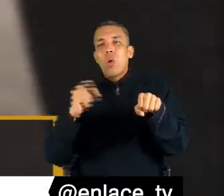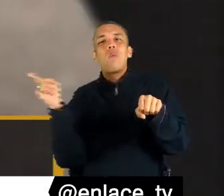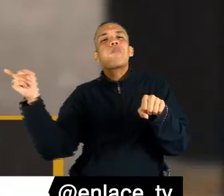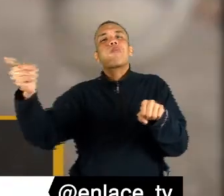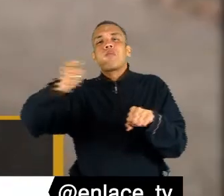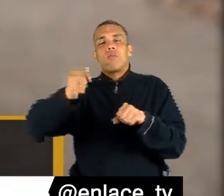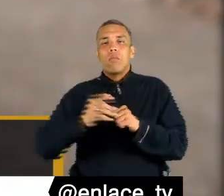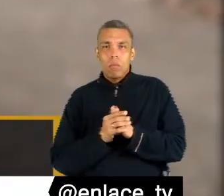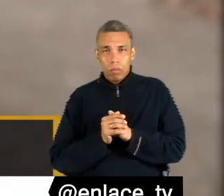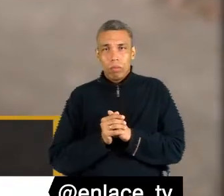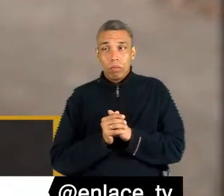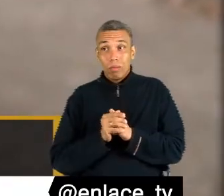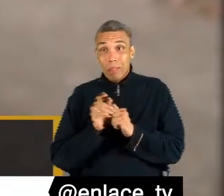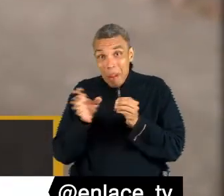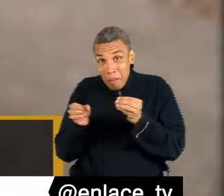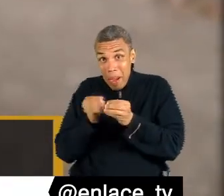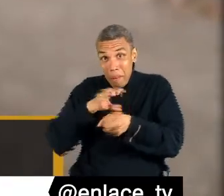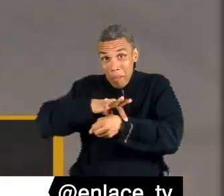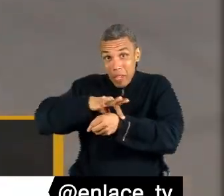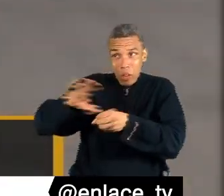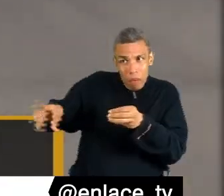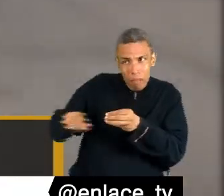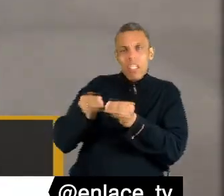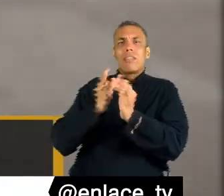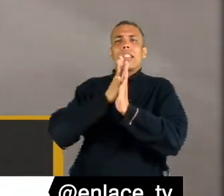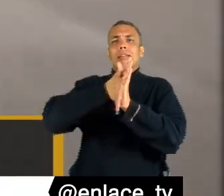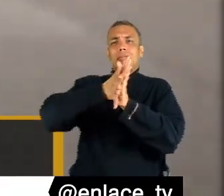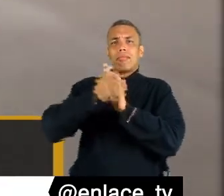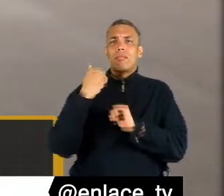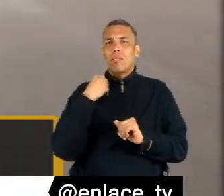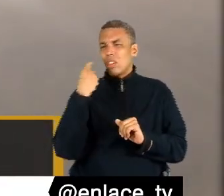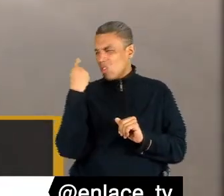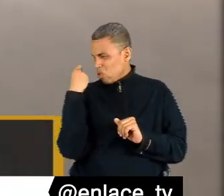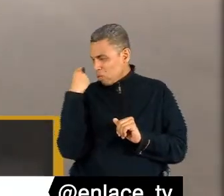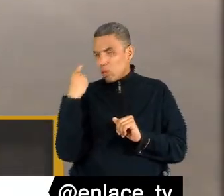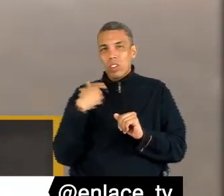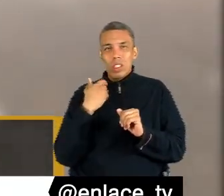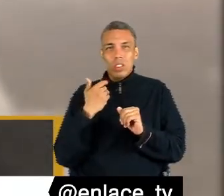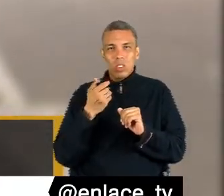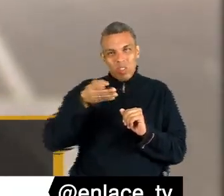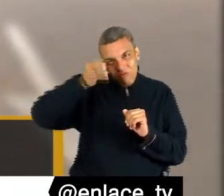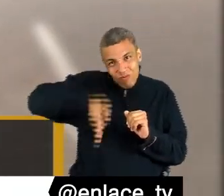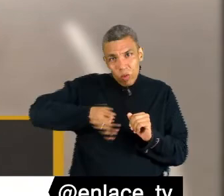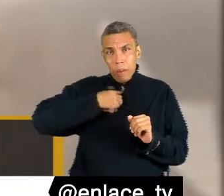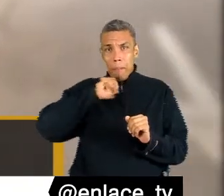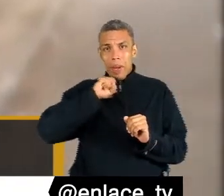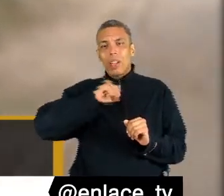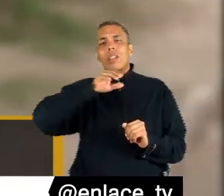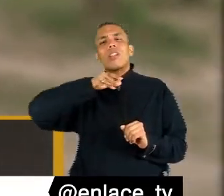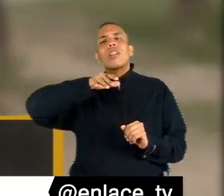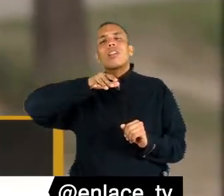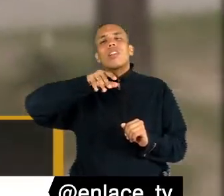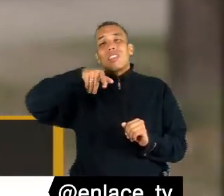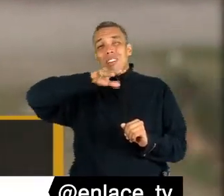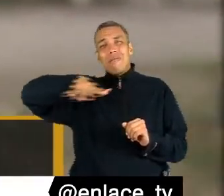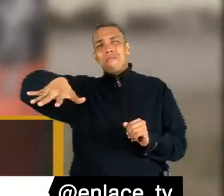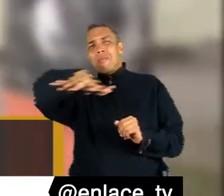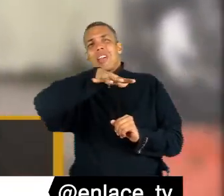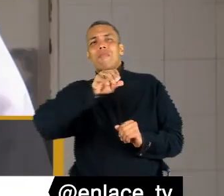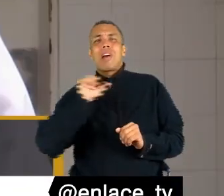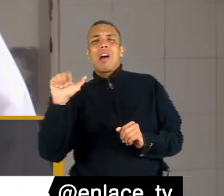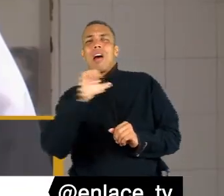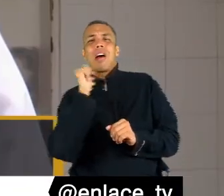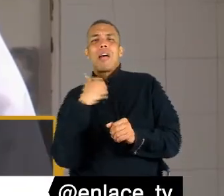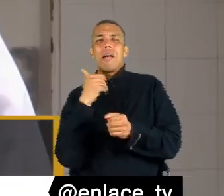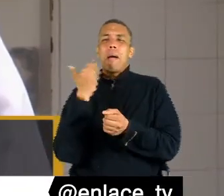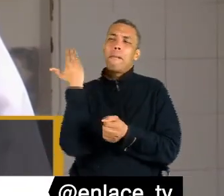medicina indicó a Enlace Noticias que en los últimos días van 5 casos comprobados en este centro asistencial. Ellas manifiestan